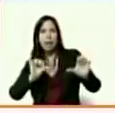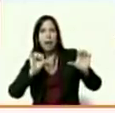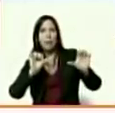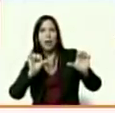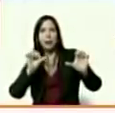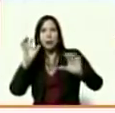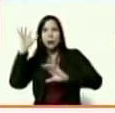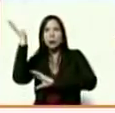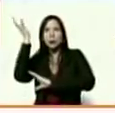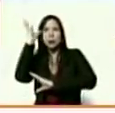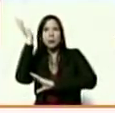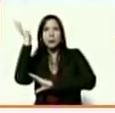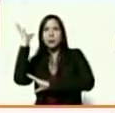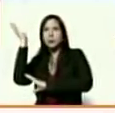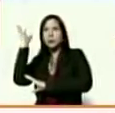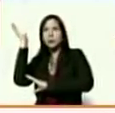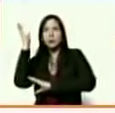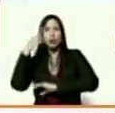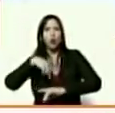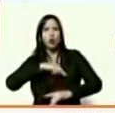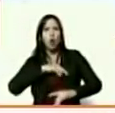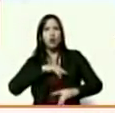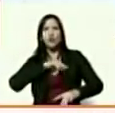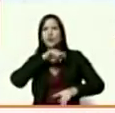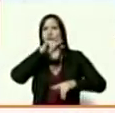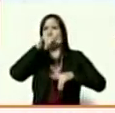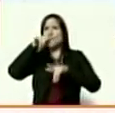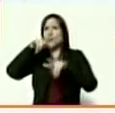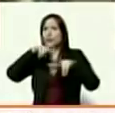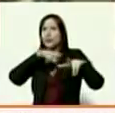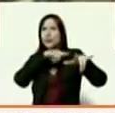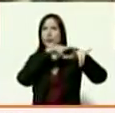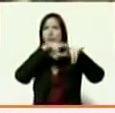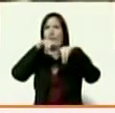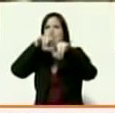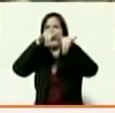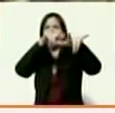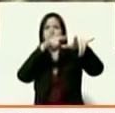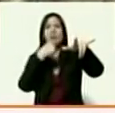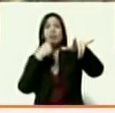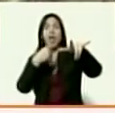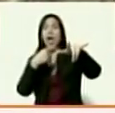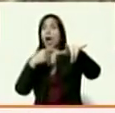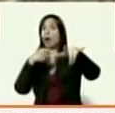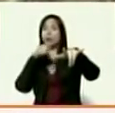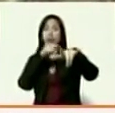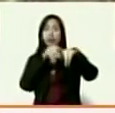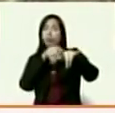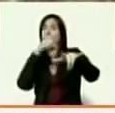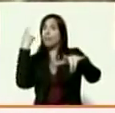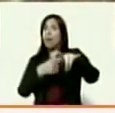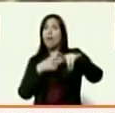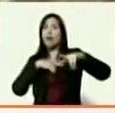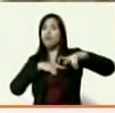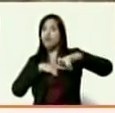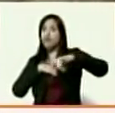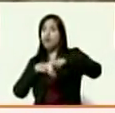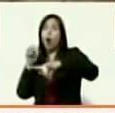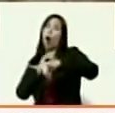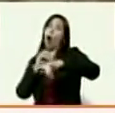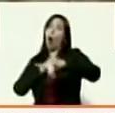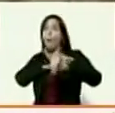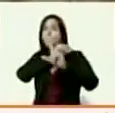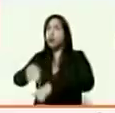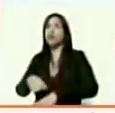radares y le mandamos los aviones. Le dijeron, señora, o aterriza o la hacemos aterrizar. Y ellos aterrizaron. Ya más